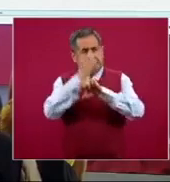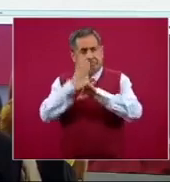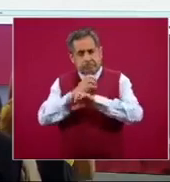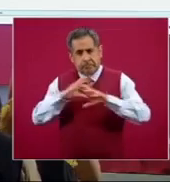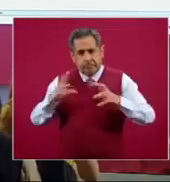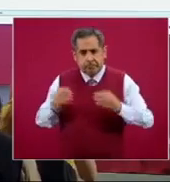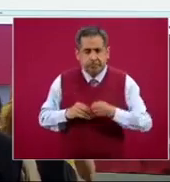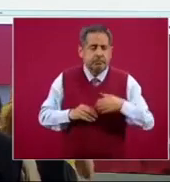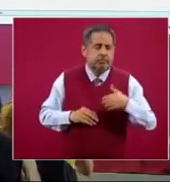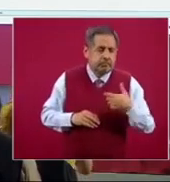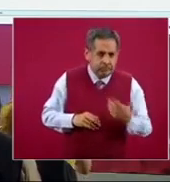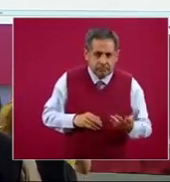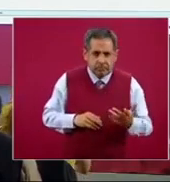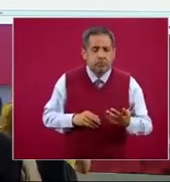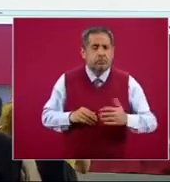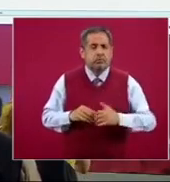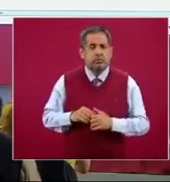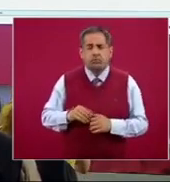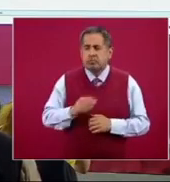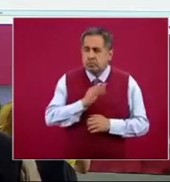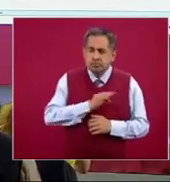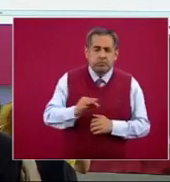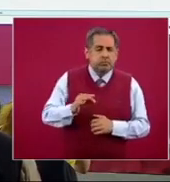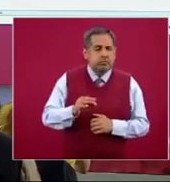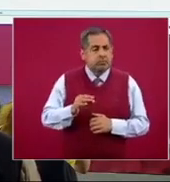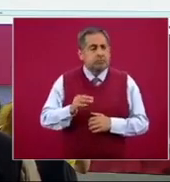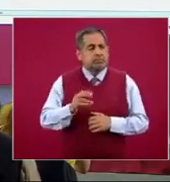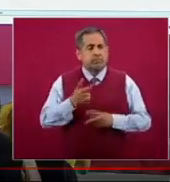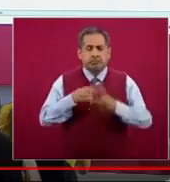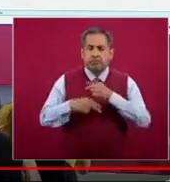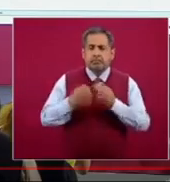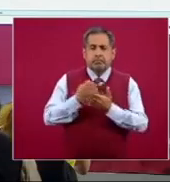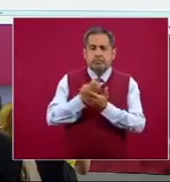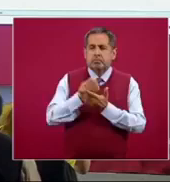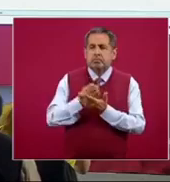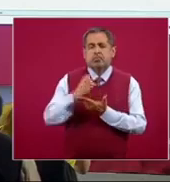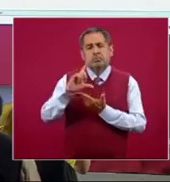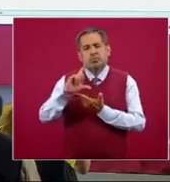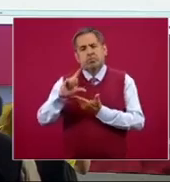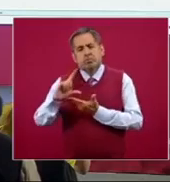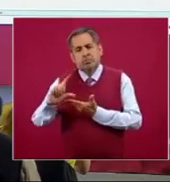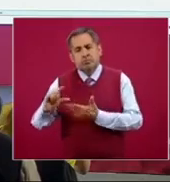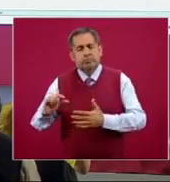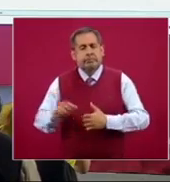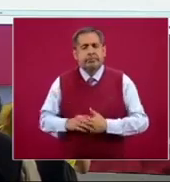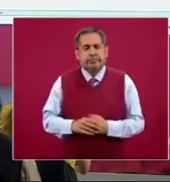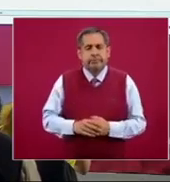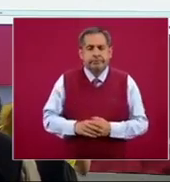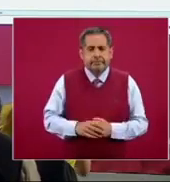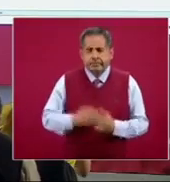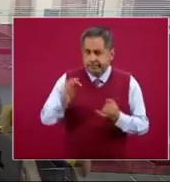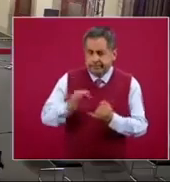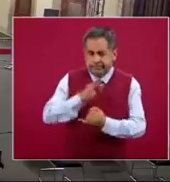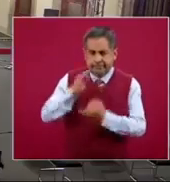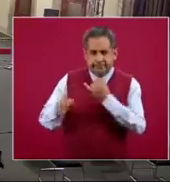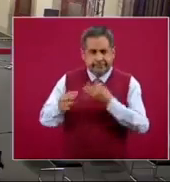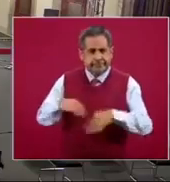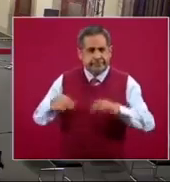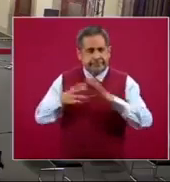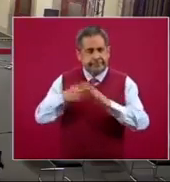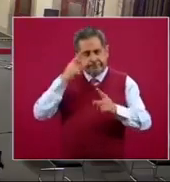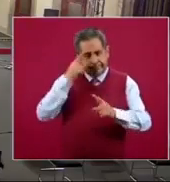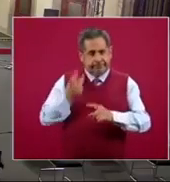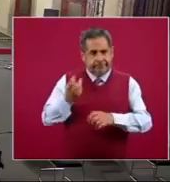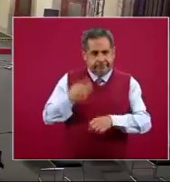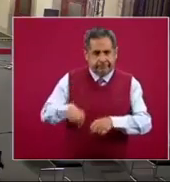federativas, entonces se va a poder reactivar la economía reduciendo el confinamiento. Y por último, lo que es relevante para